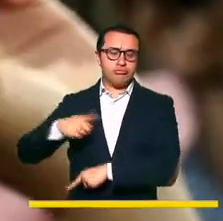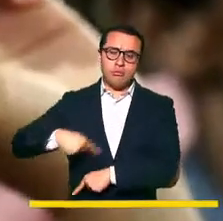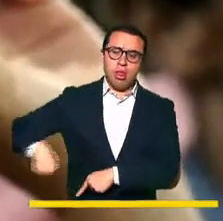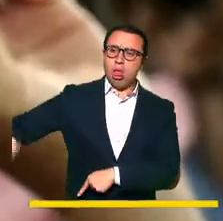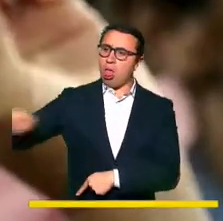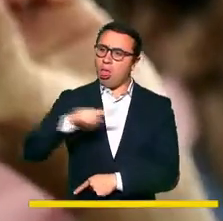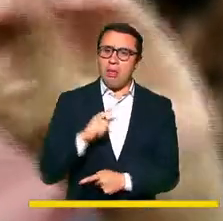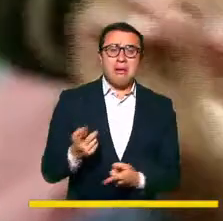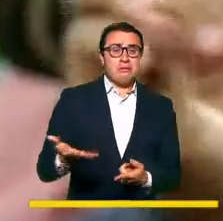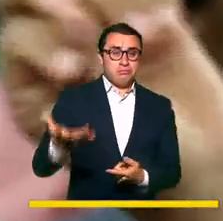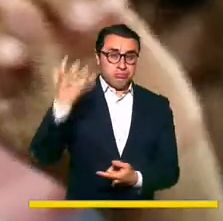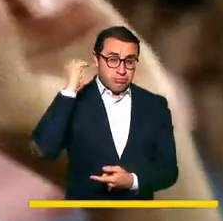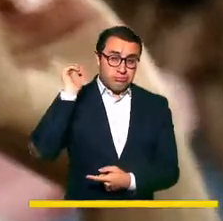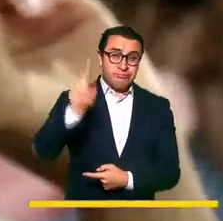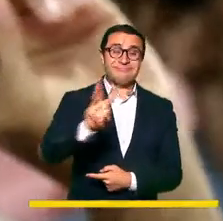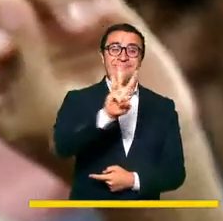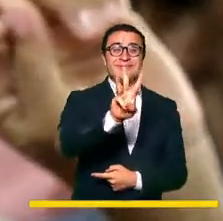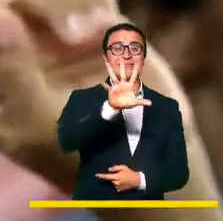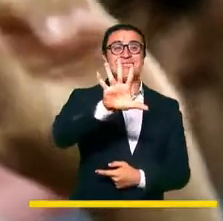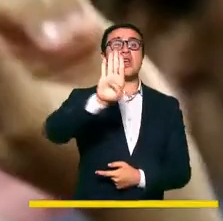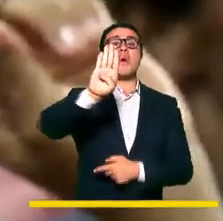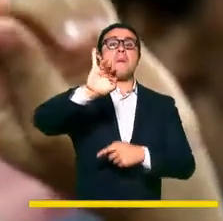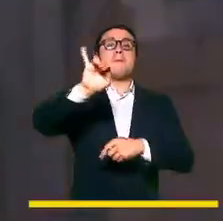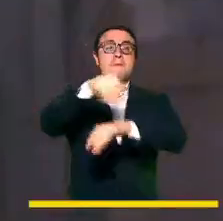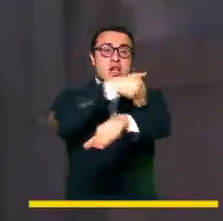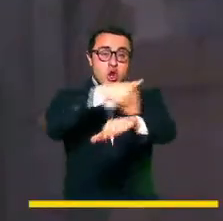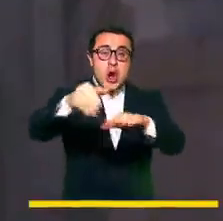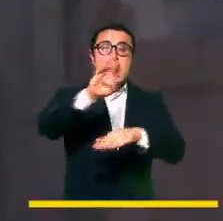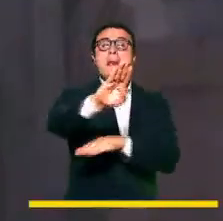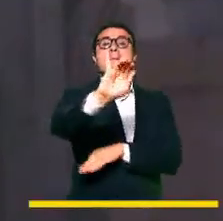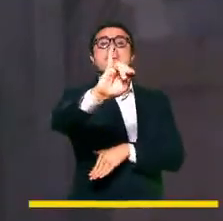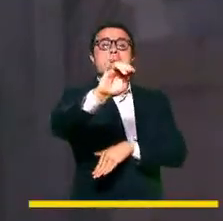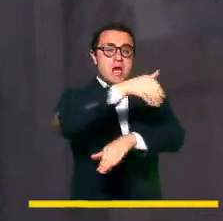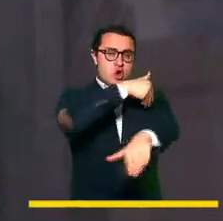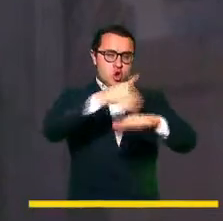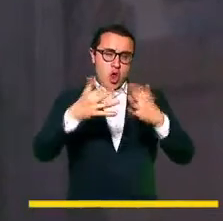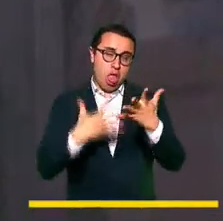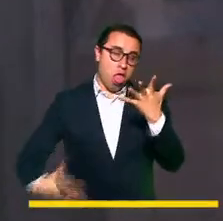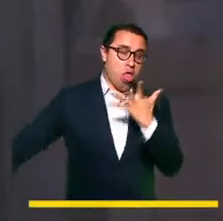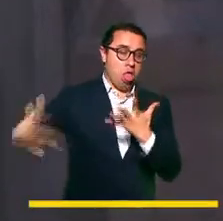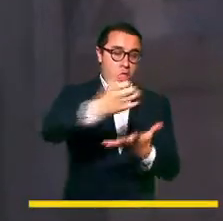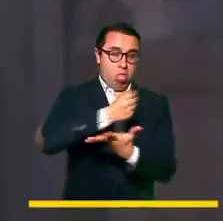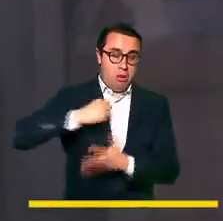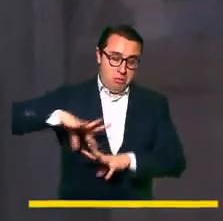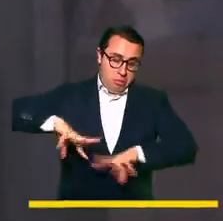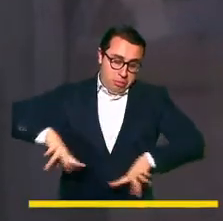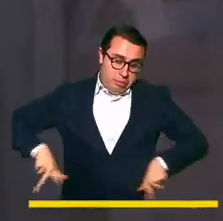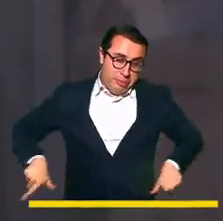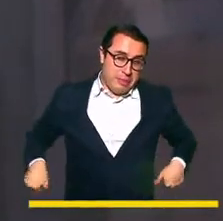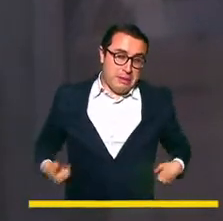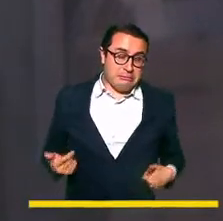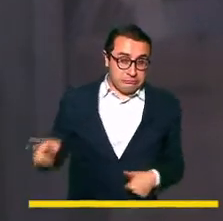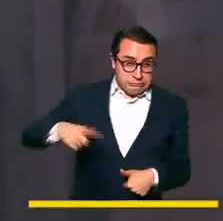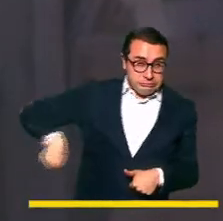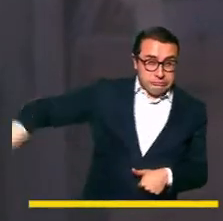han mochilado 35 billones, billones de pesos del presupuesto